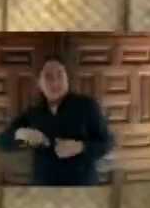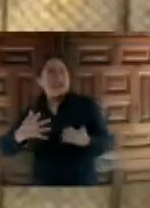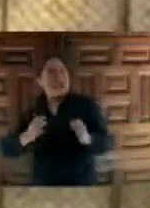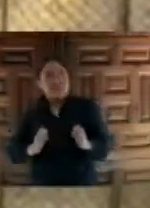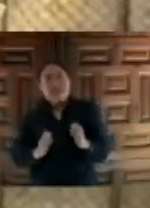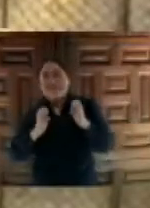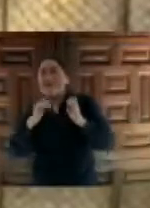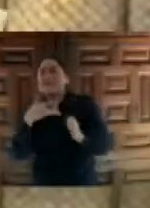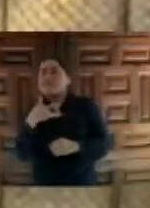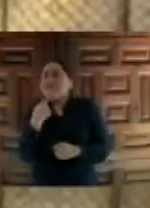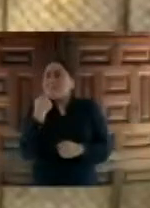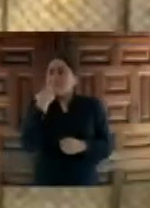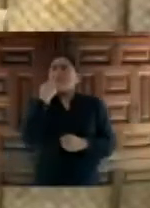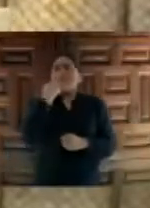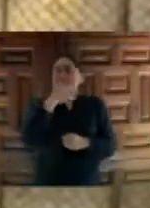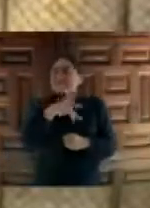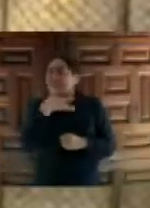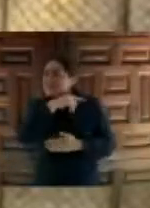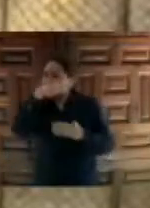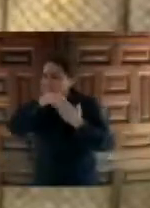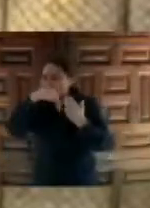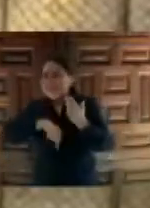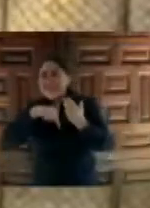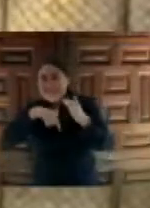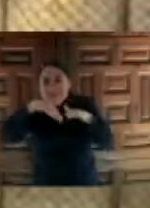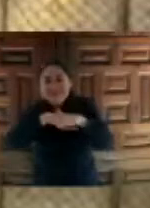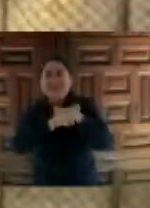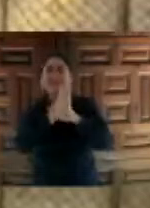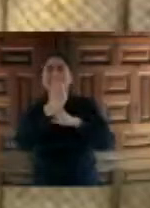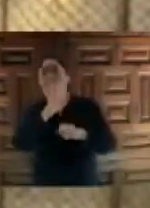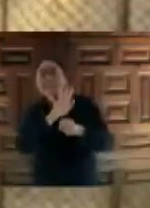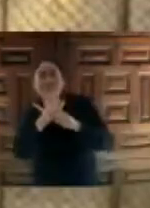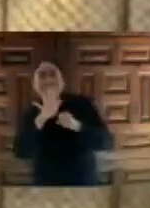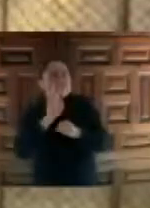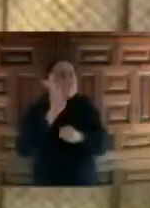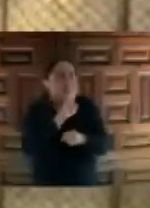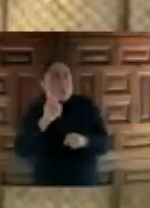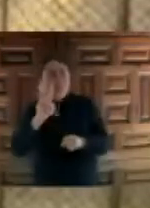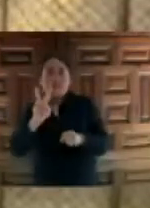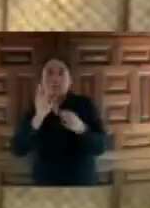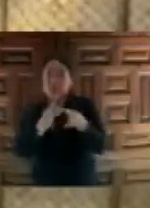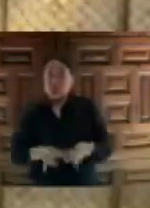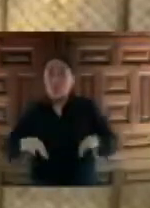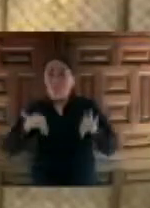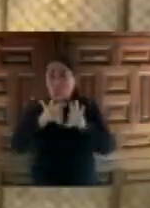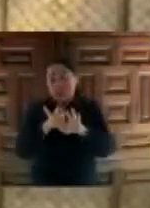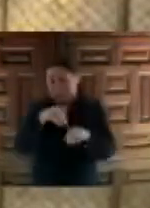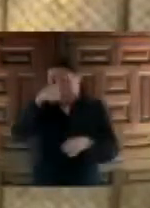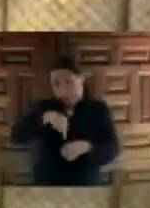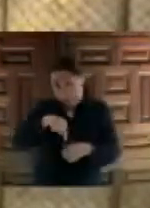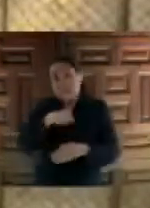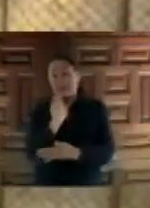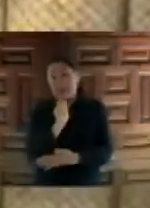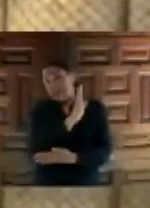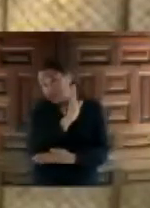olor, del sentir estar en este edificio, algo muy importante es que esta biblioteca